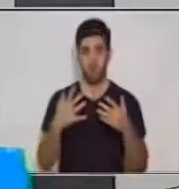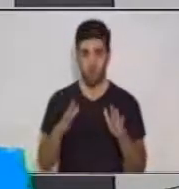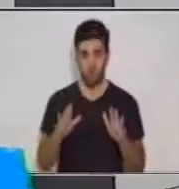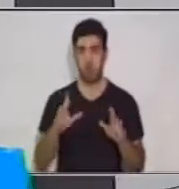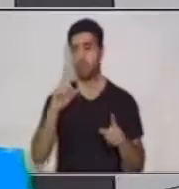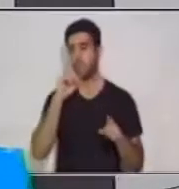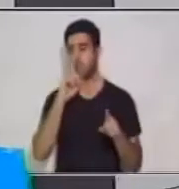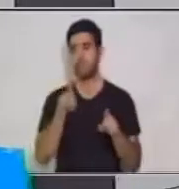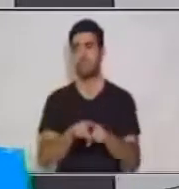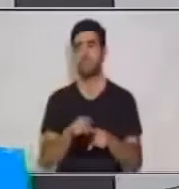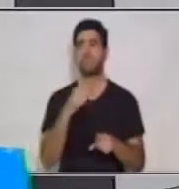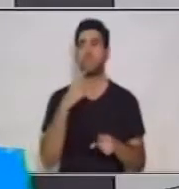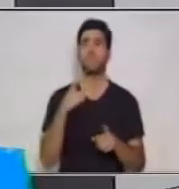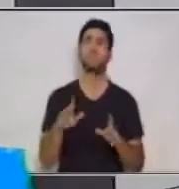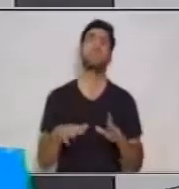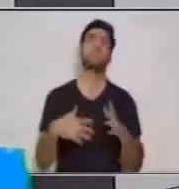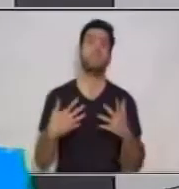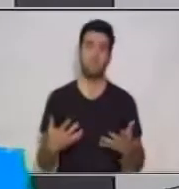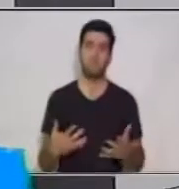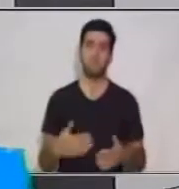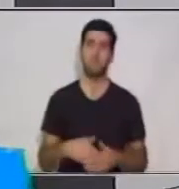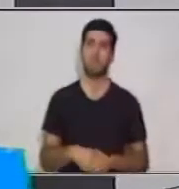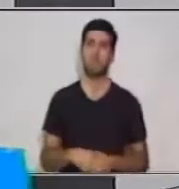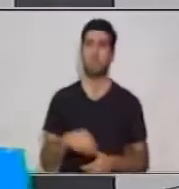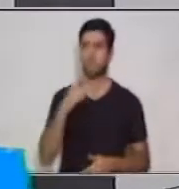También nos dicen que este triángulo